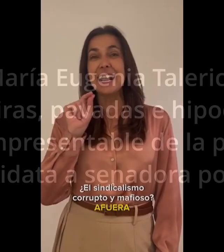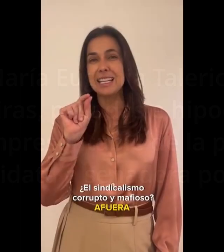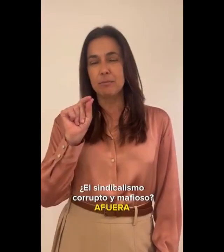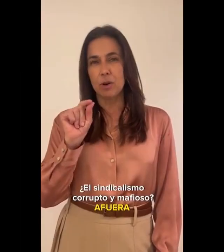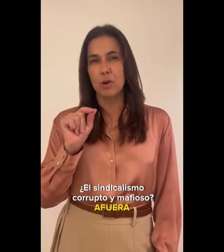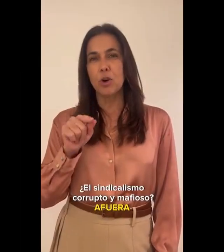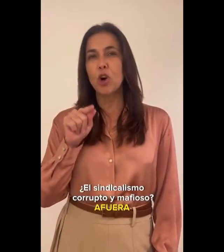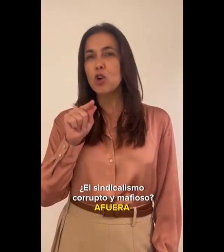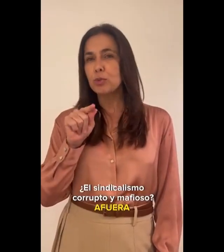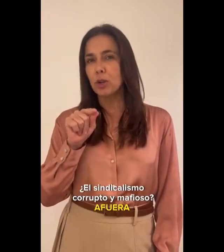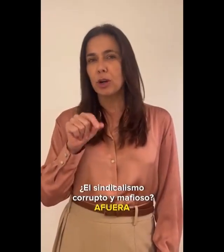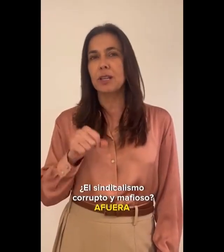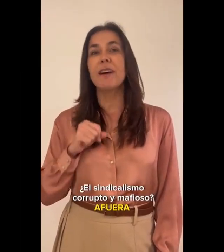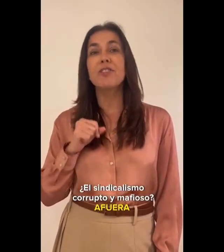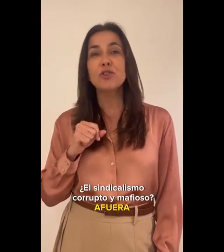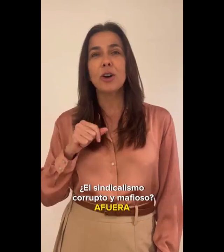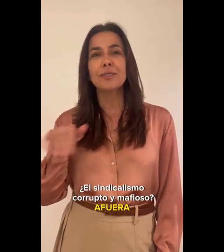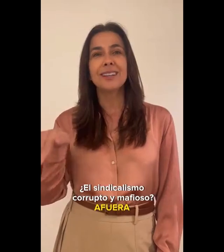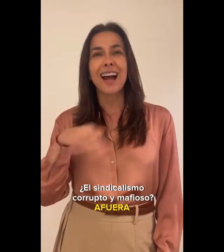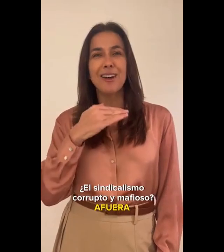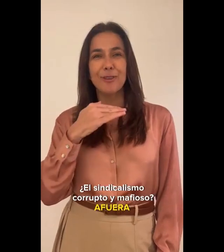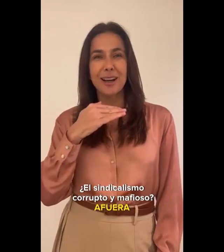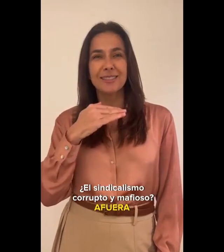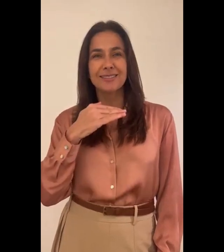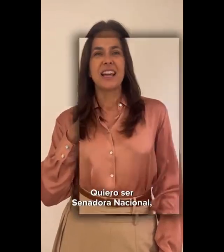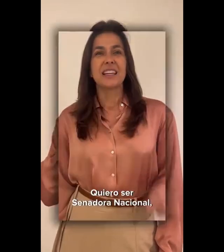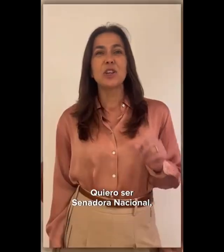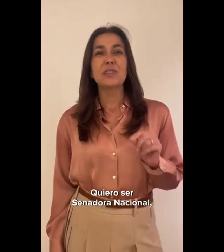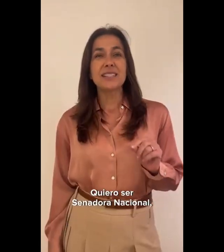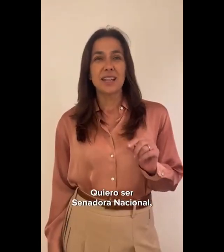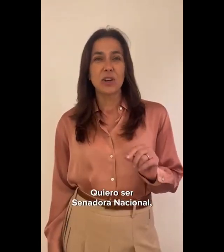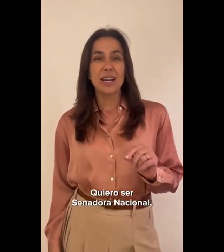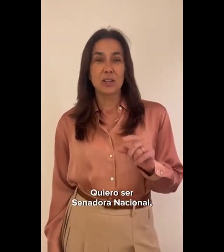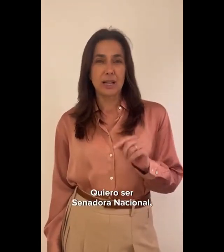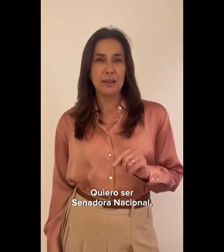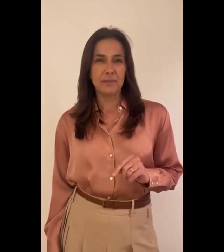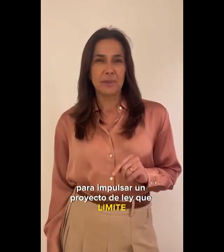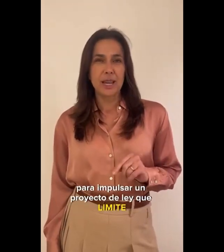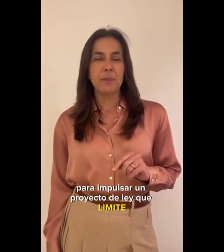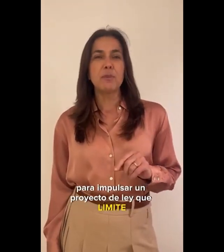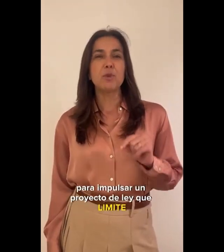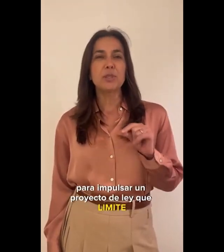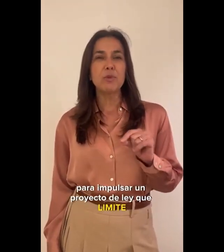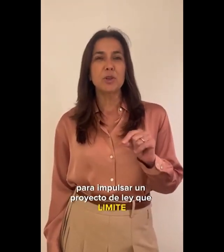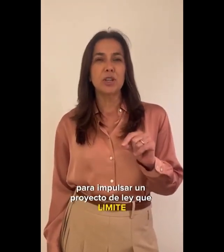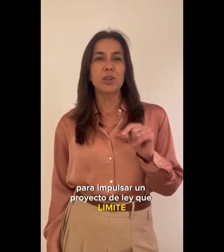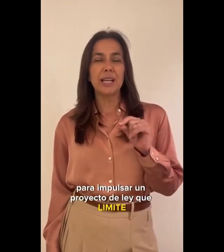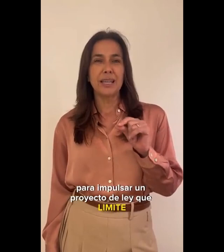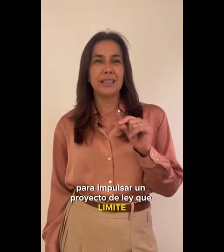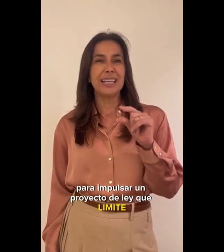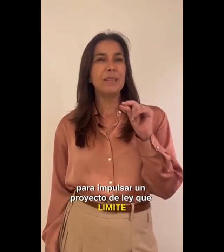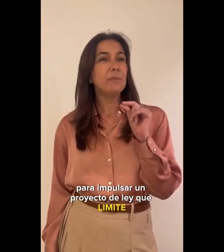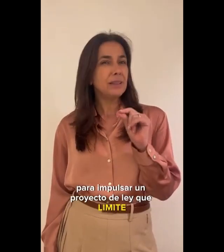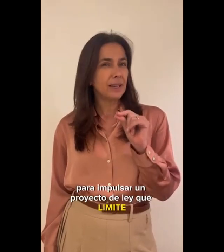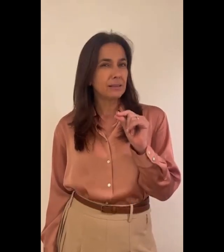El sindicalismo, corrupto y mafioso, afuera. Quiero ser senadora nacional para impulsar un proyecto de